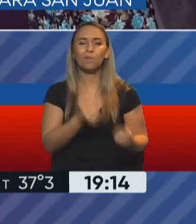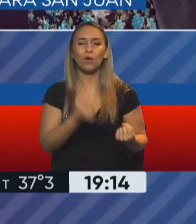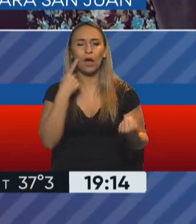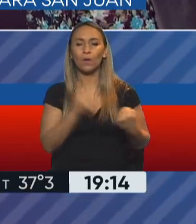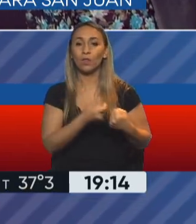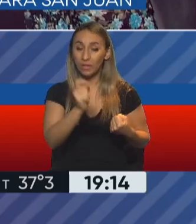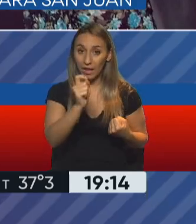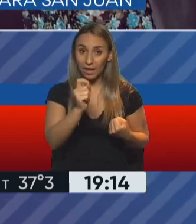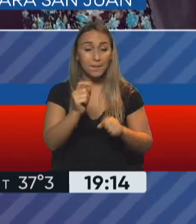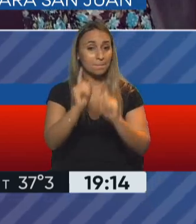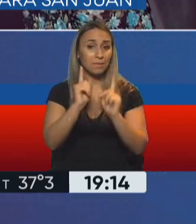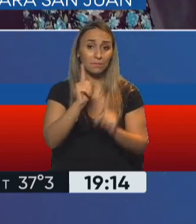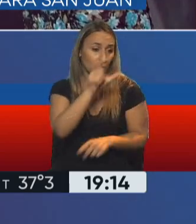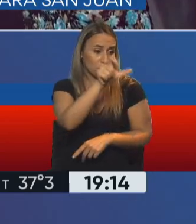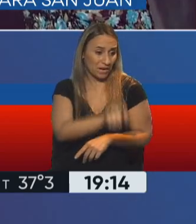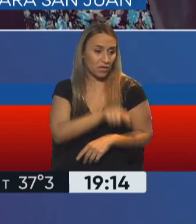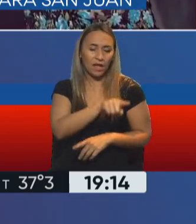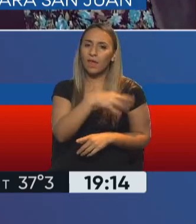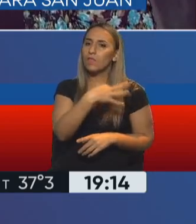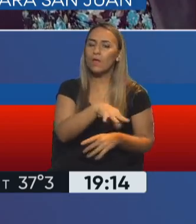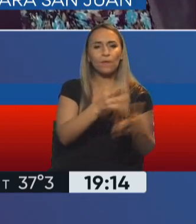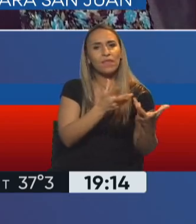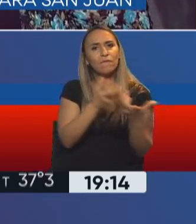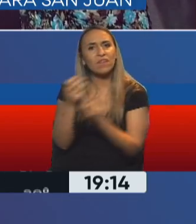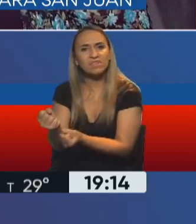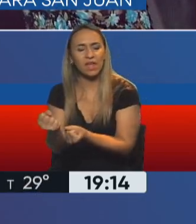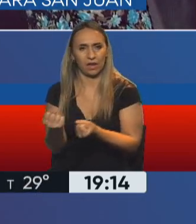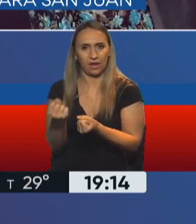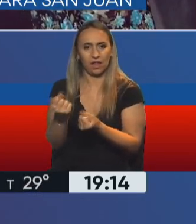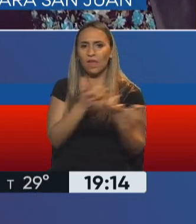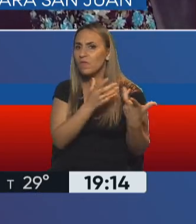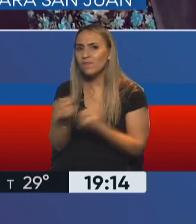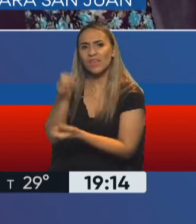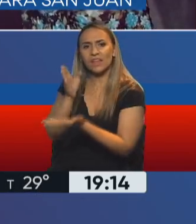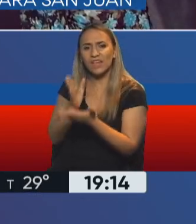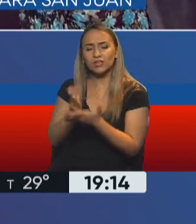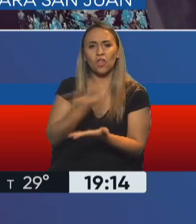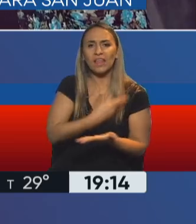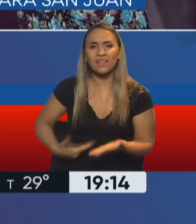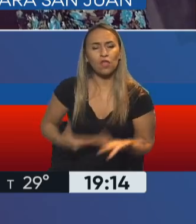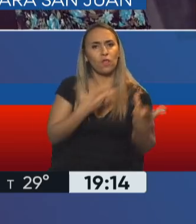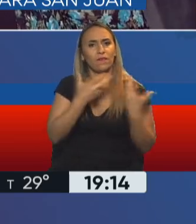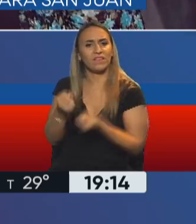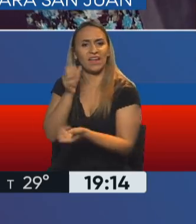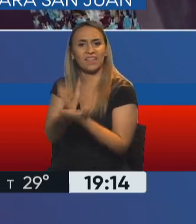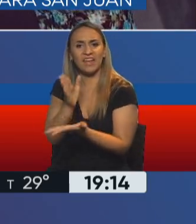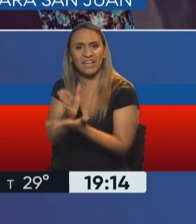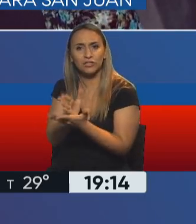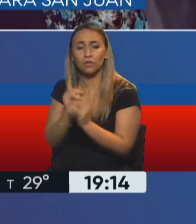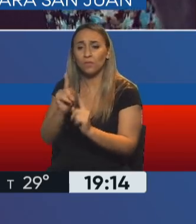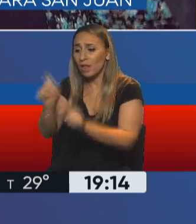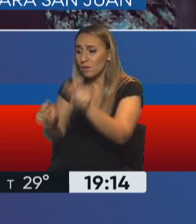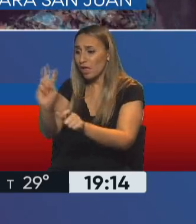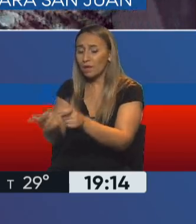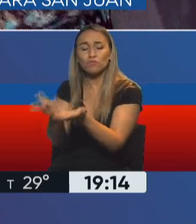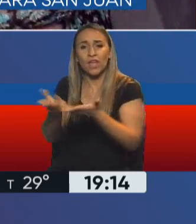que velar por las víctimas, velar por los intereses del Estado, justamente por el fiscal. Ese fiscal